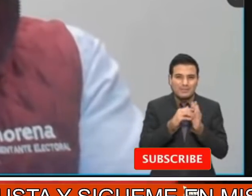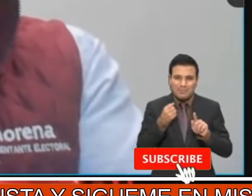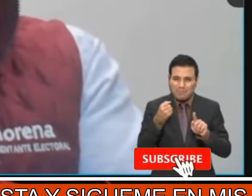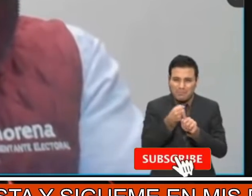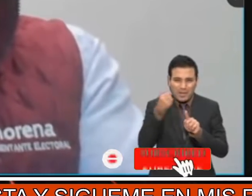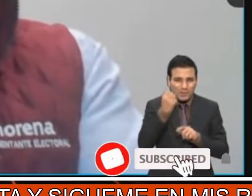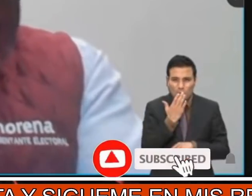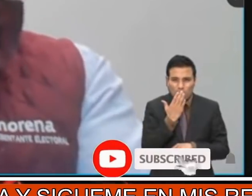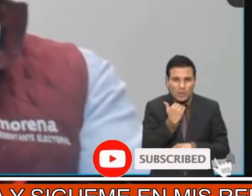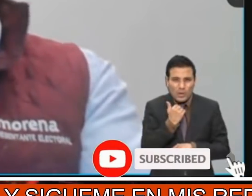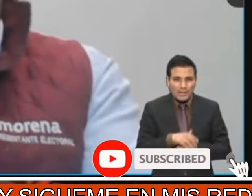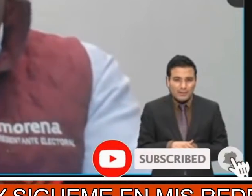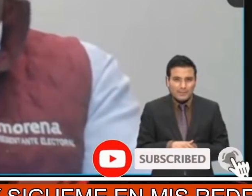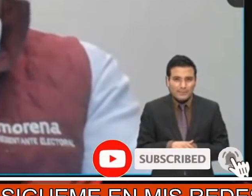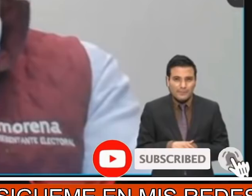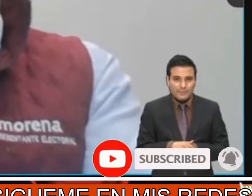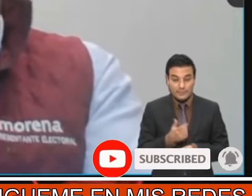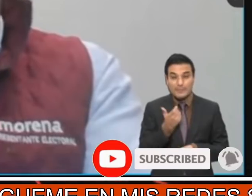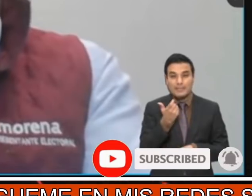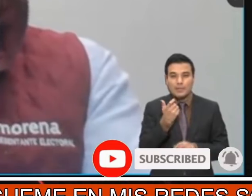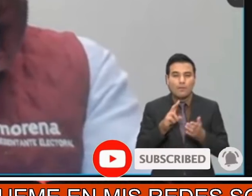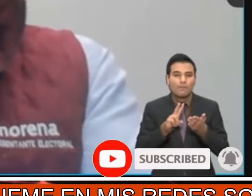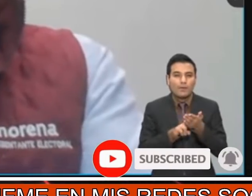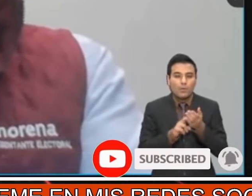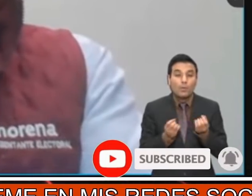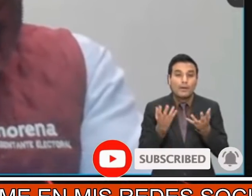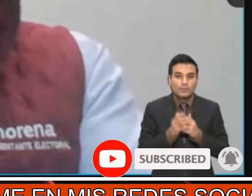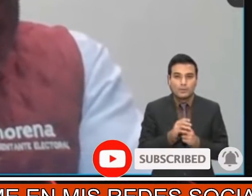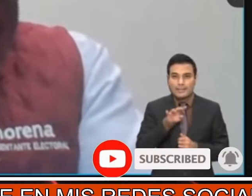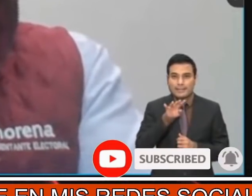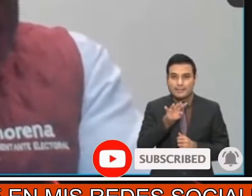presidente. Un monto involucrado de